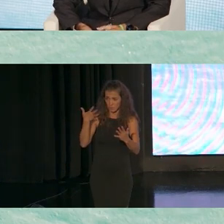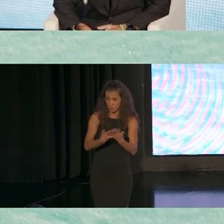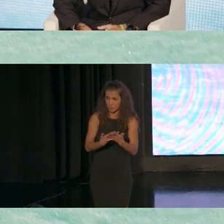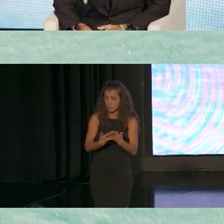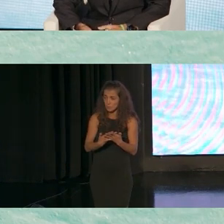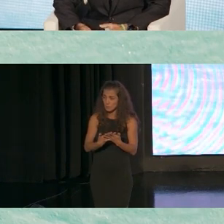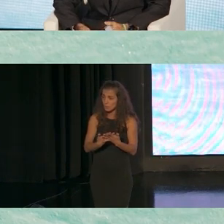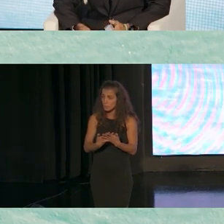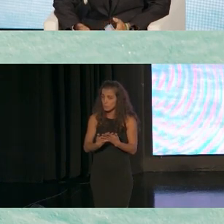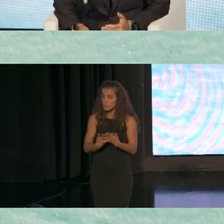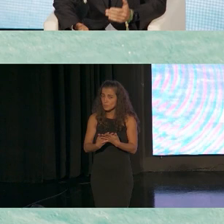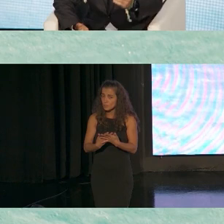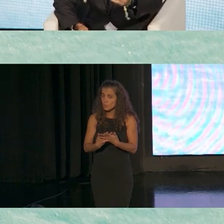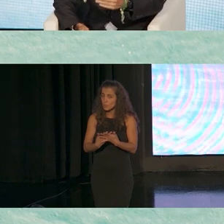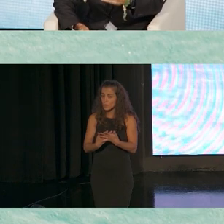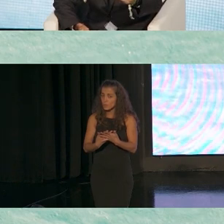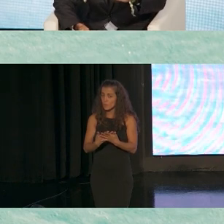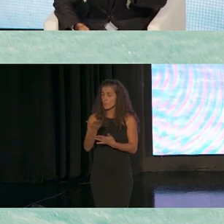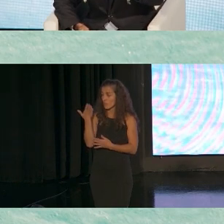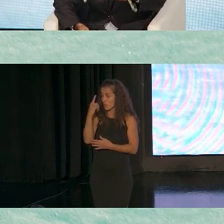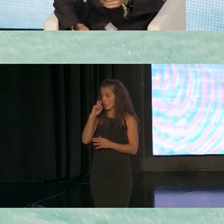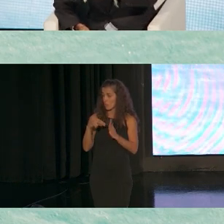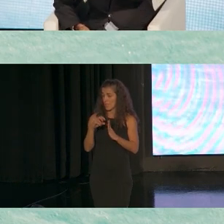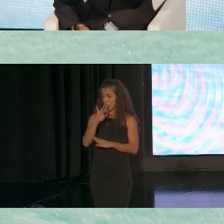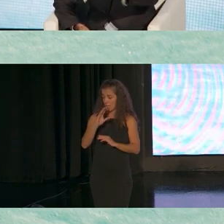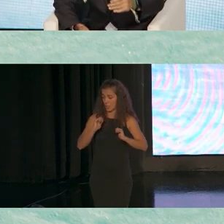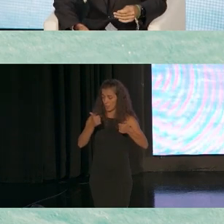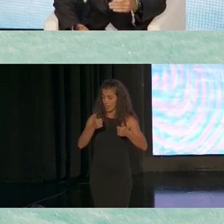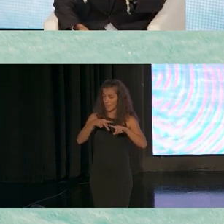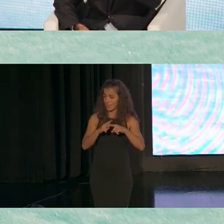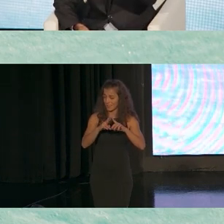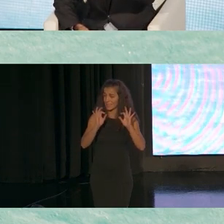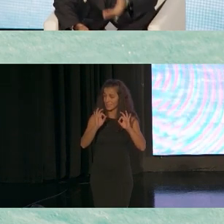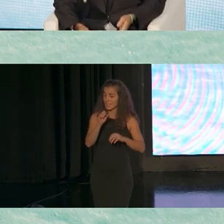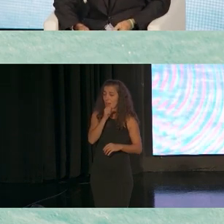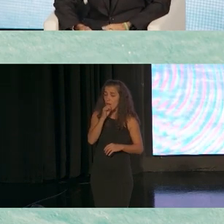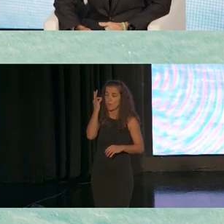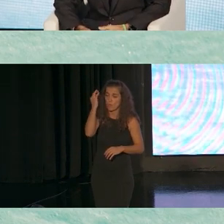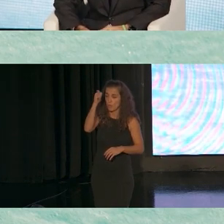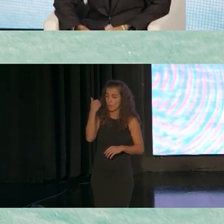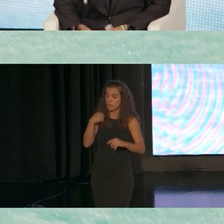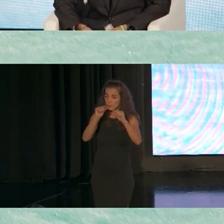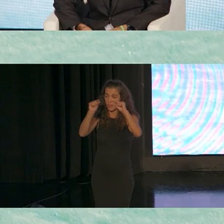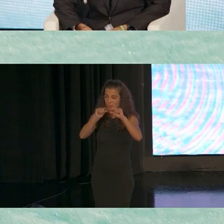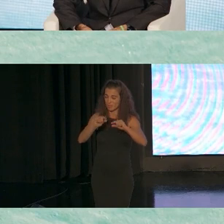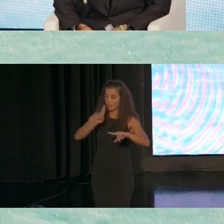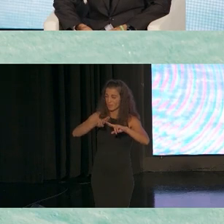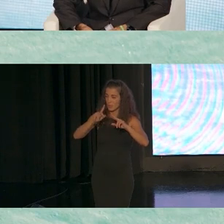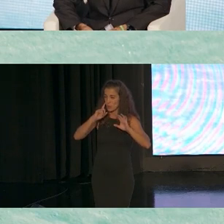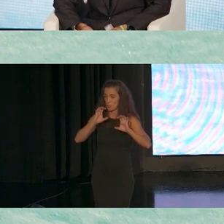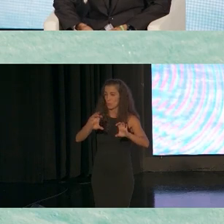pues eh empezaron los talleres de abuelos í ahí en en negritas son los que están organizados también por plena